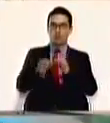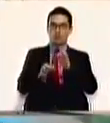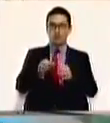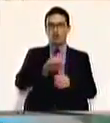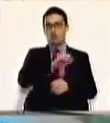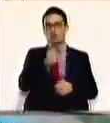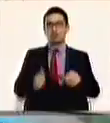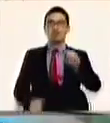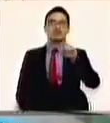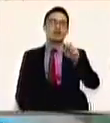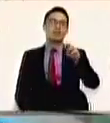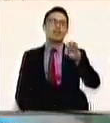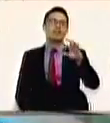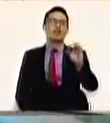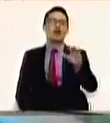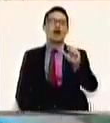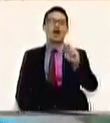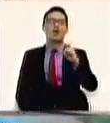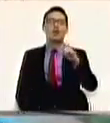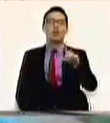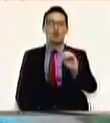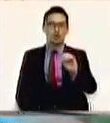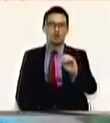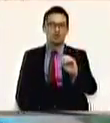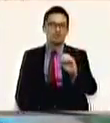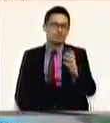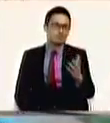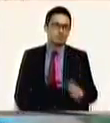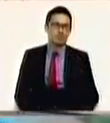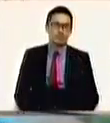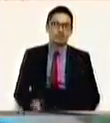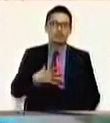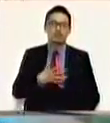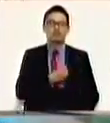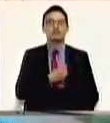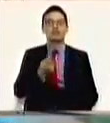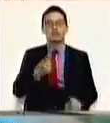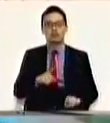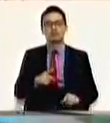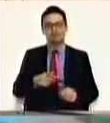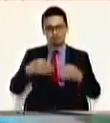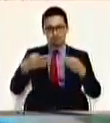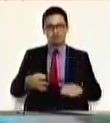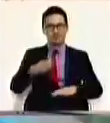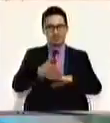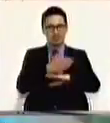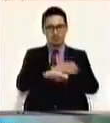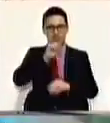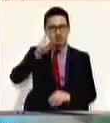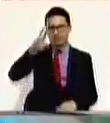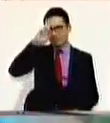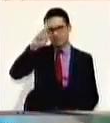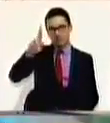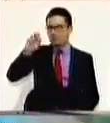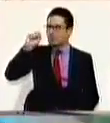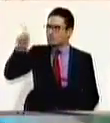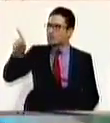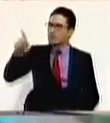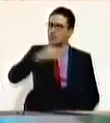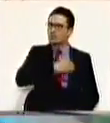Carlos Sarmiento Angulo, pero adicionalmente hemos venido a establecer, y por eso le he preguntado con todo respeto al presidente,